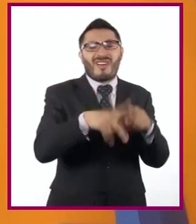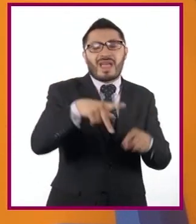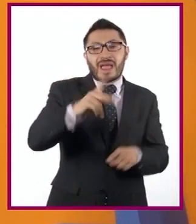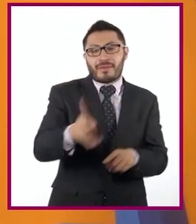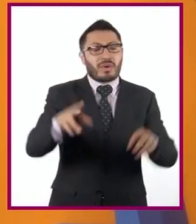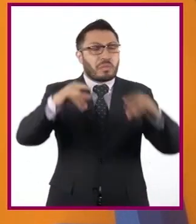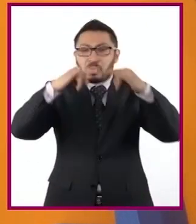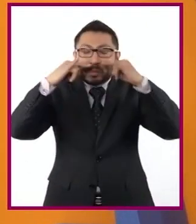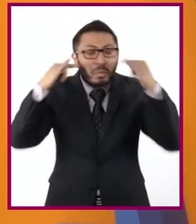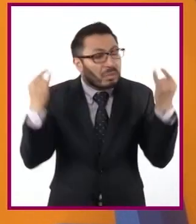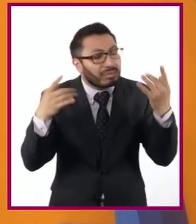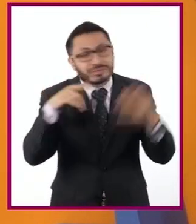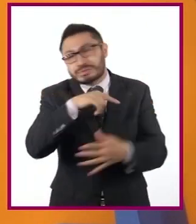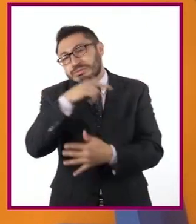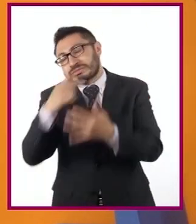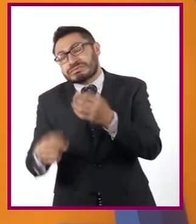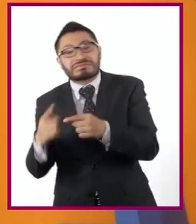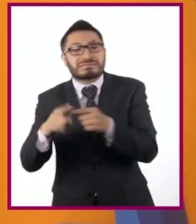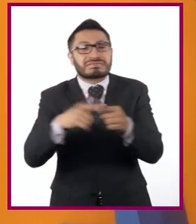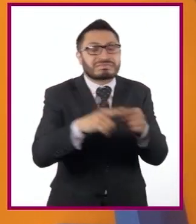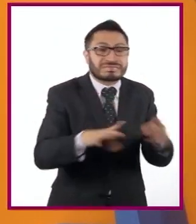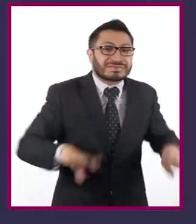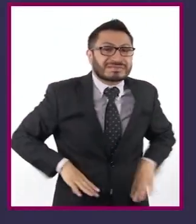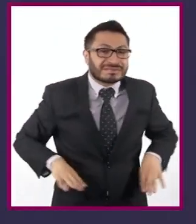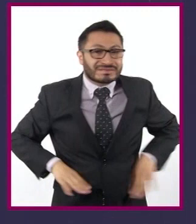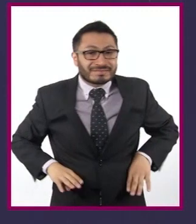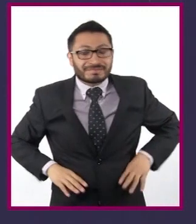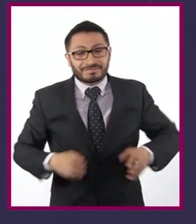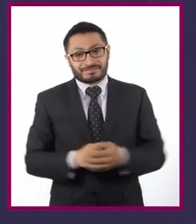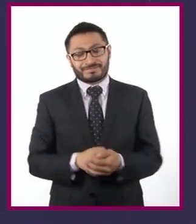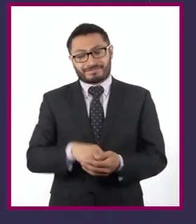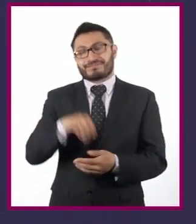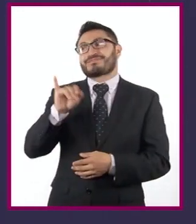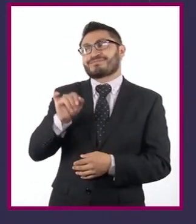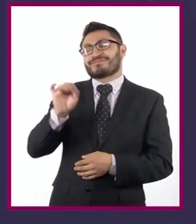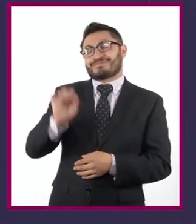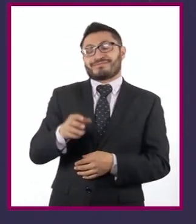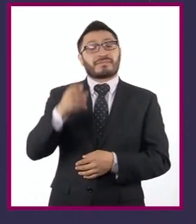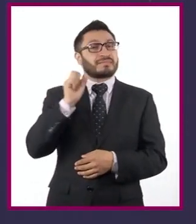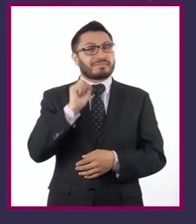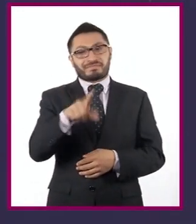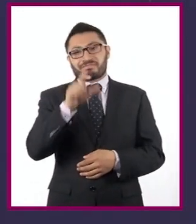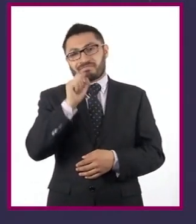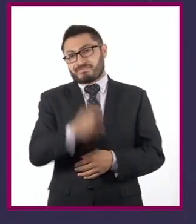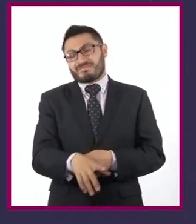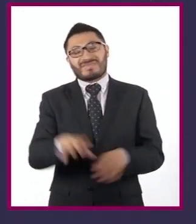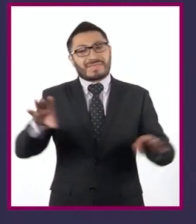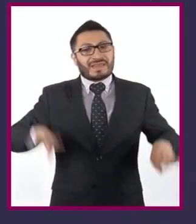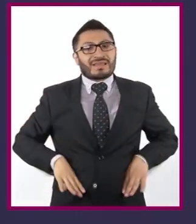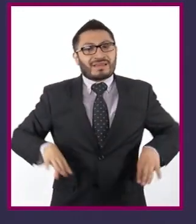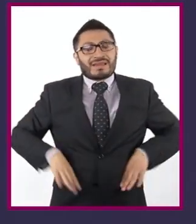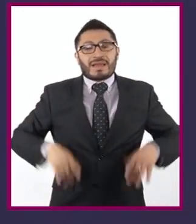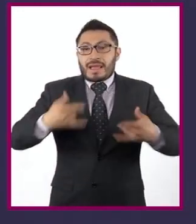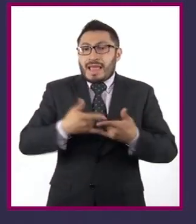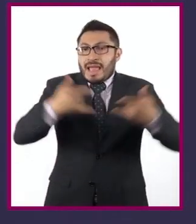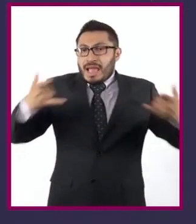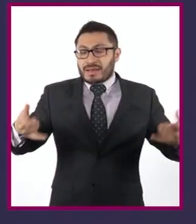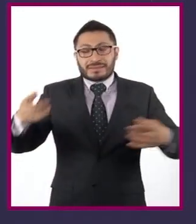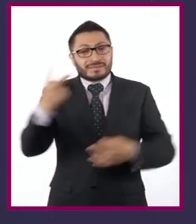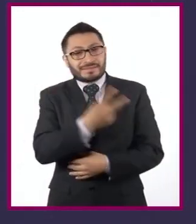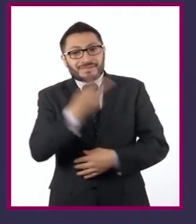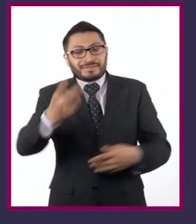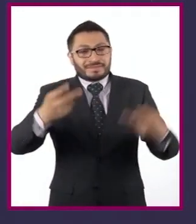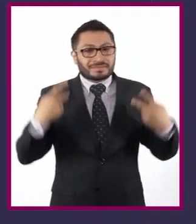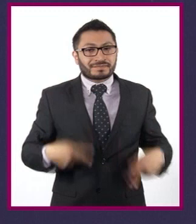podemos observar otras variaciones. Así es, profesora. Lo mismo sucede con el aspecto histórico, pues ambos